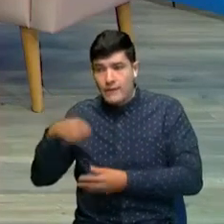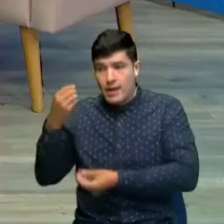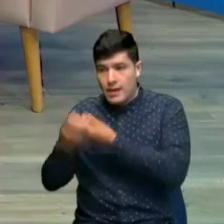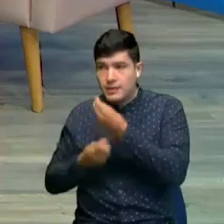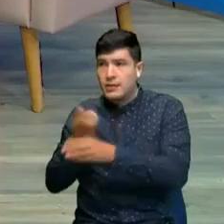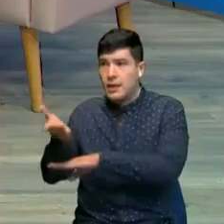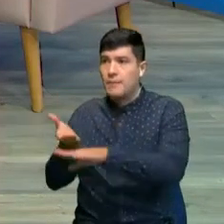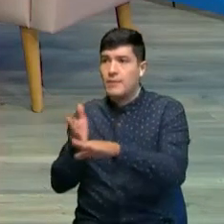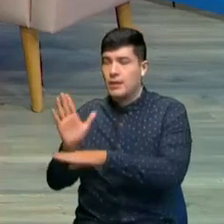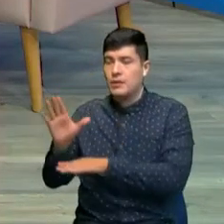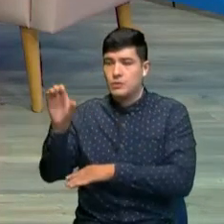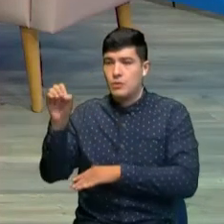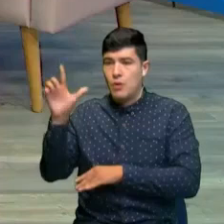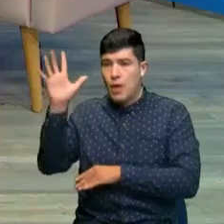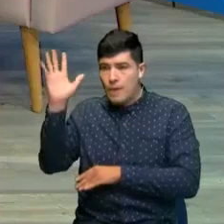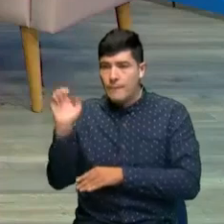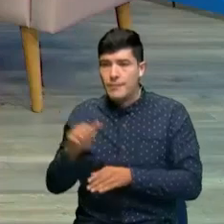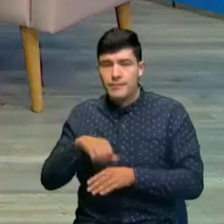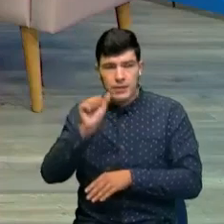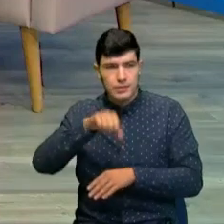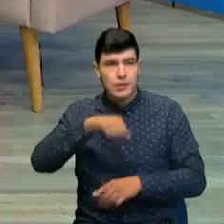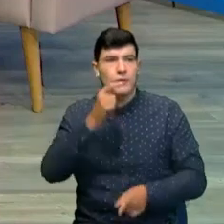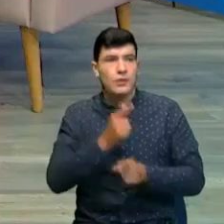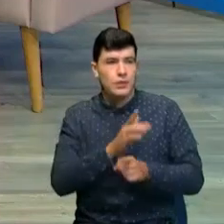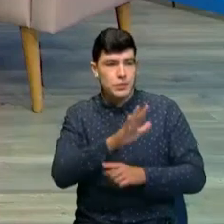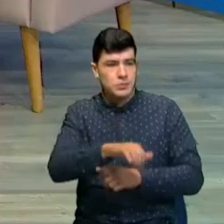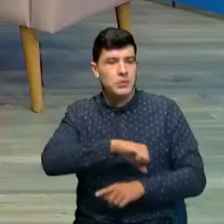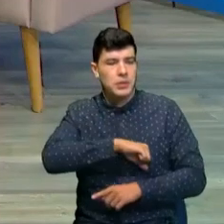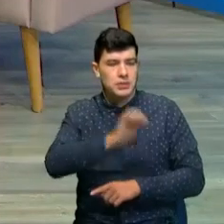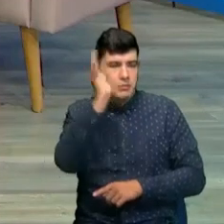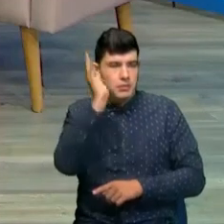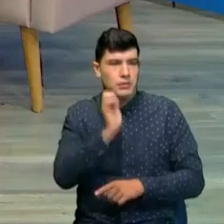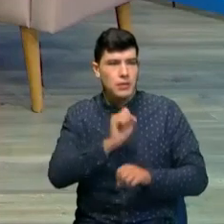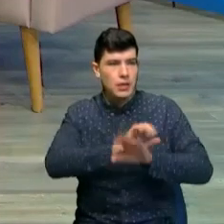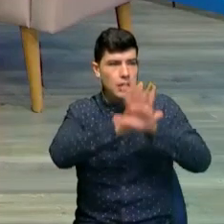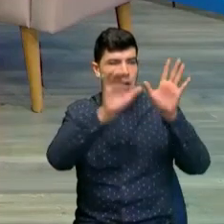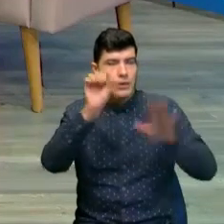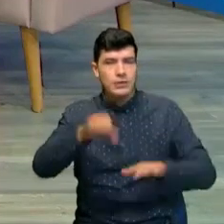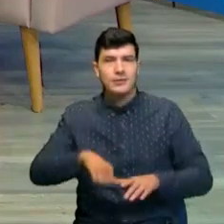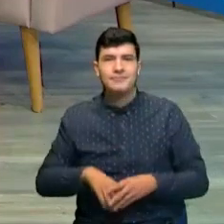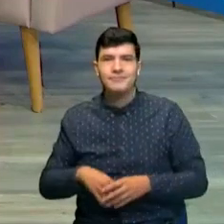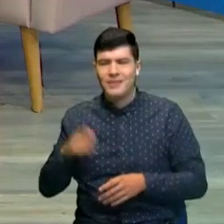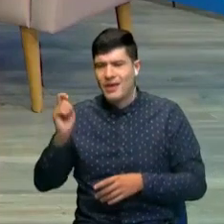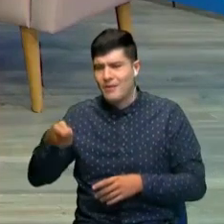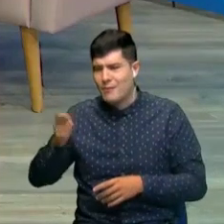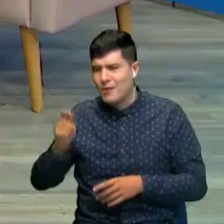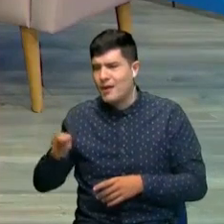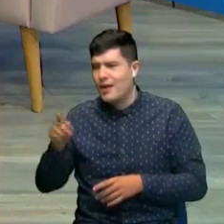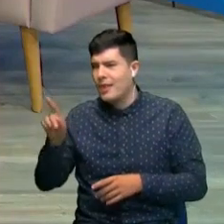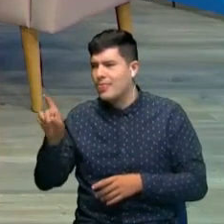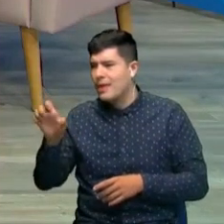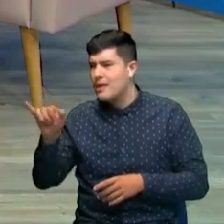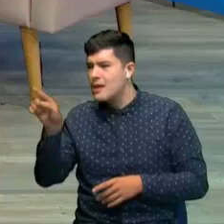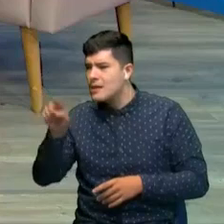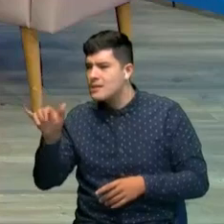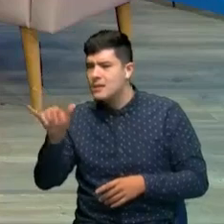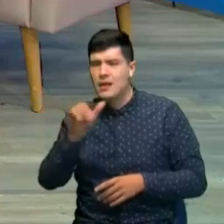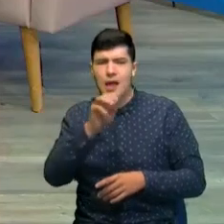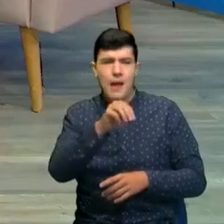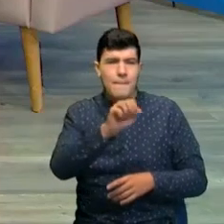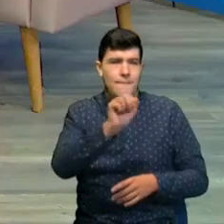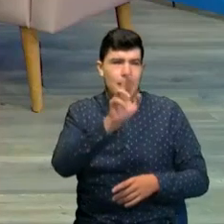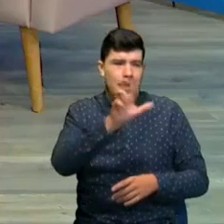la reclamación. Sí, ya en ese caso tiene derecho a la pensión. Claro. No. Bueno, abogada Daisy Acevedo, a la abogada Marlet Murcia, a